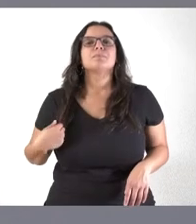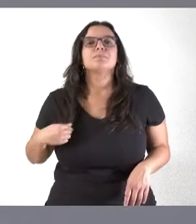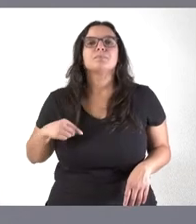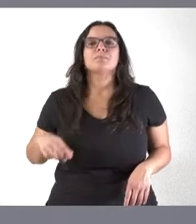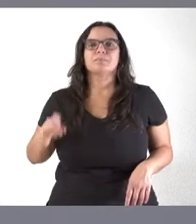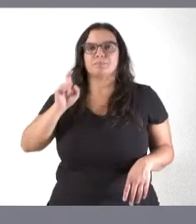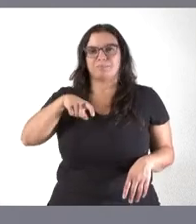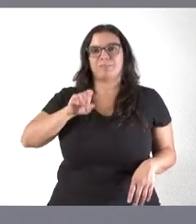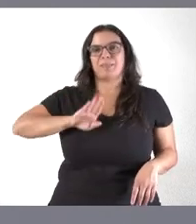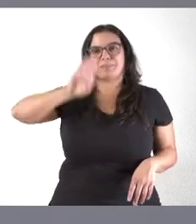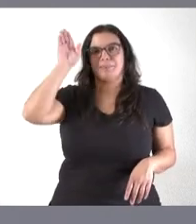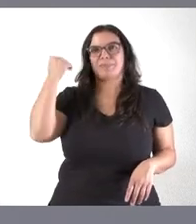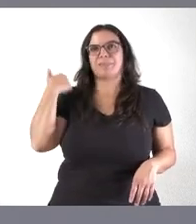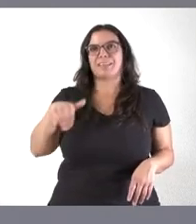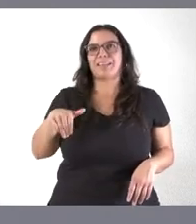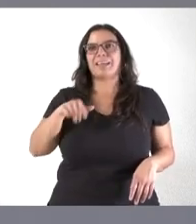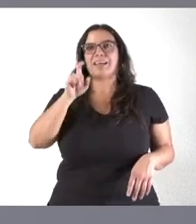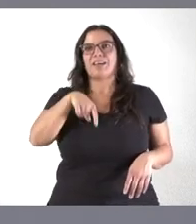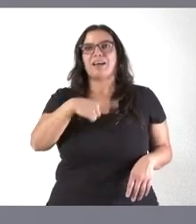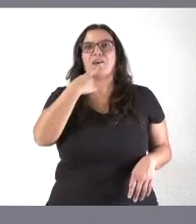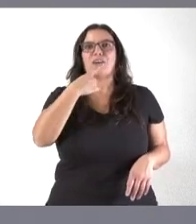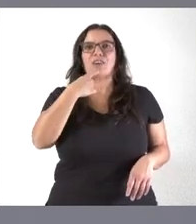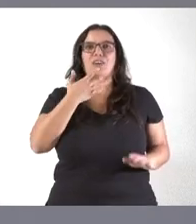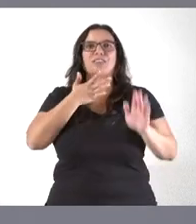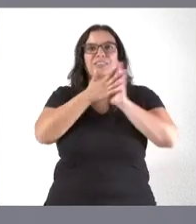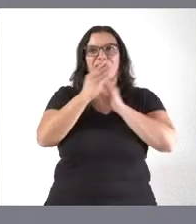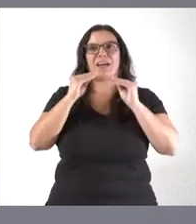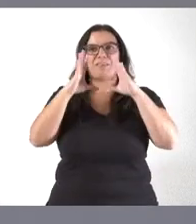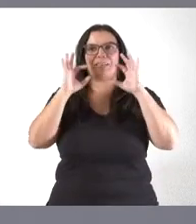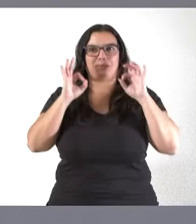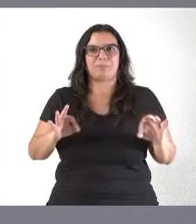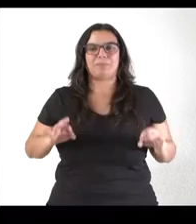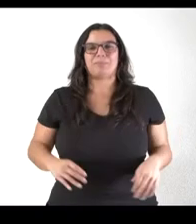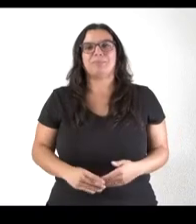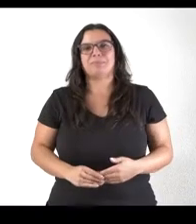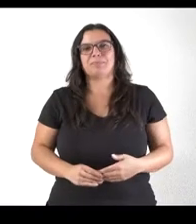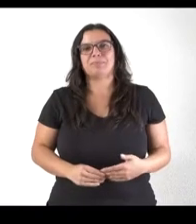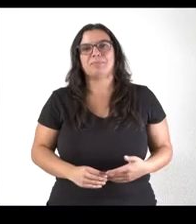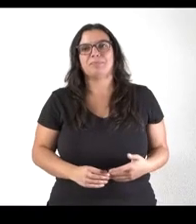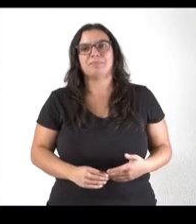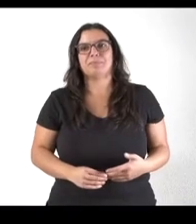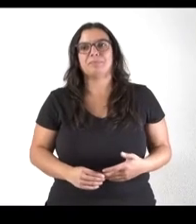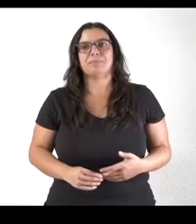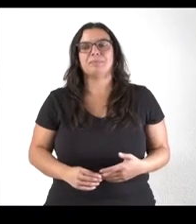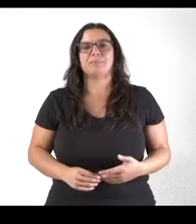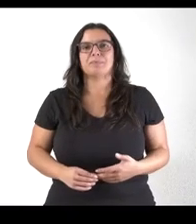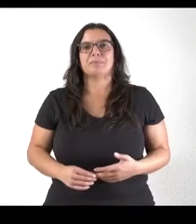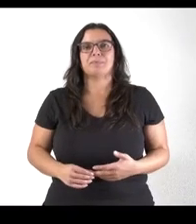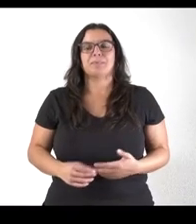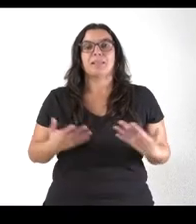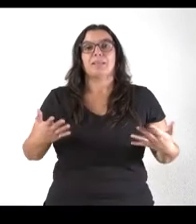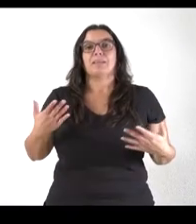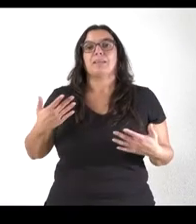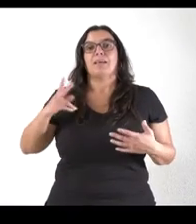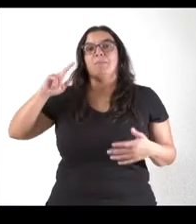Pues entonces para mí que el rojo significa que es el que es que está operativo no bueno a ver es que García